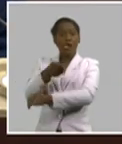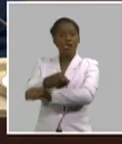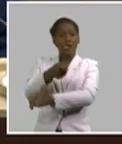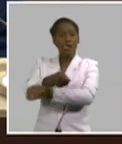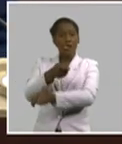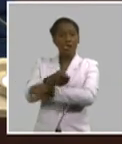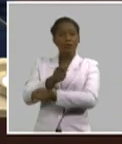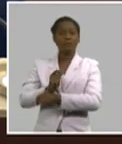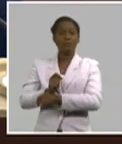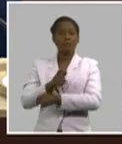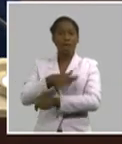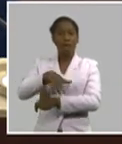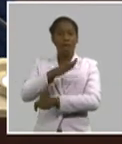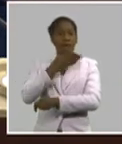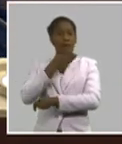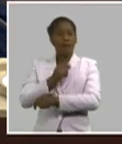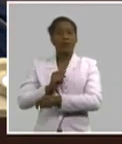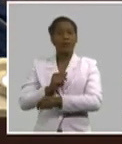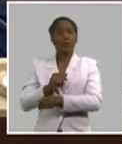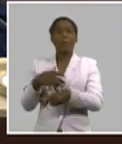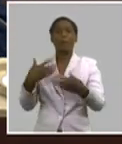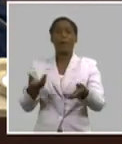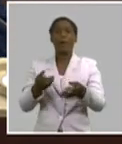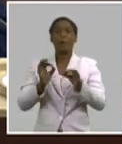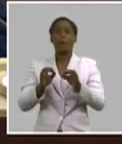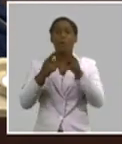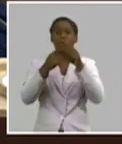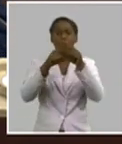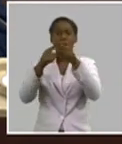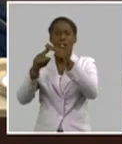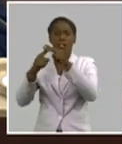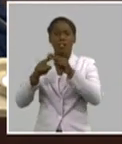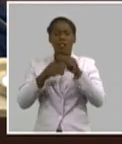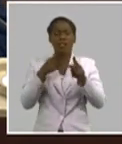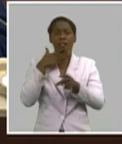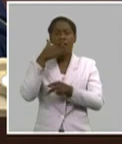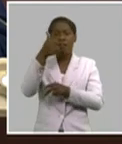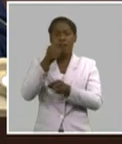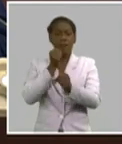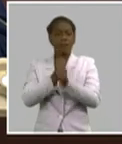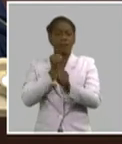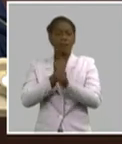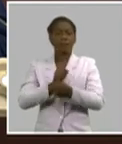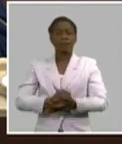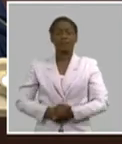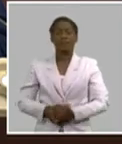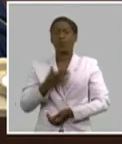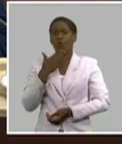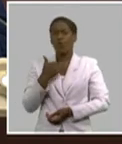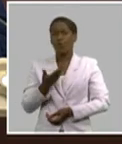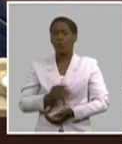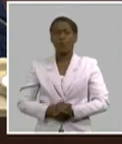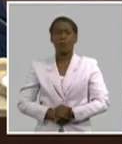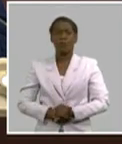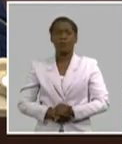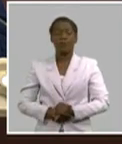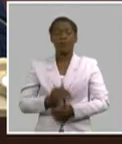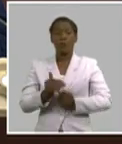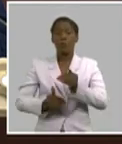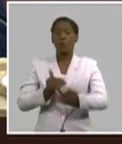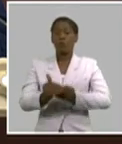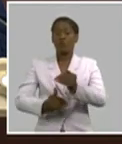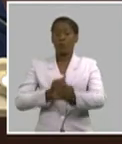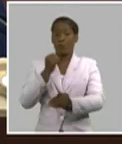estudio para perfeccionar la política de cuadros. ¿Cuáles serían procesos de este sistema? El primer proceso